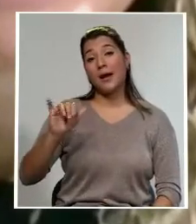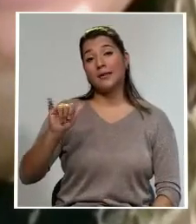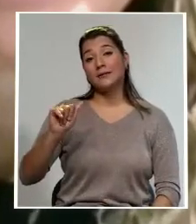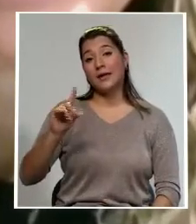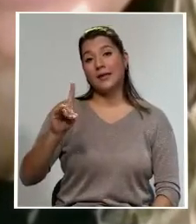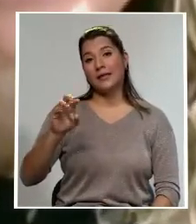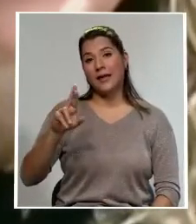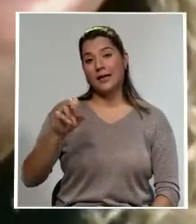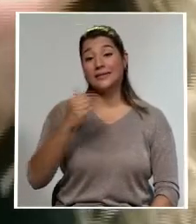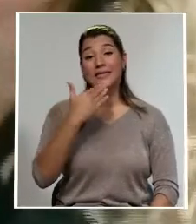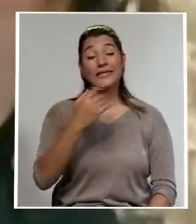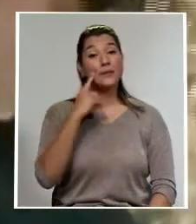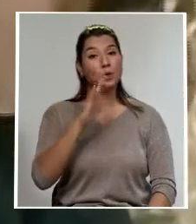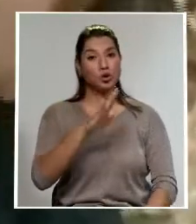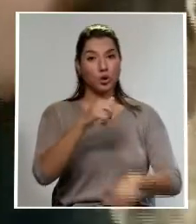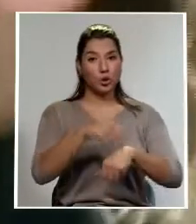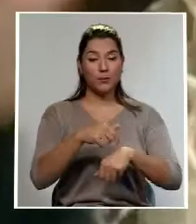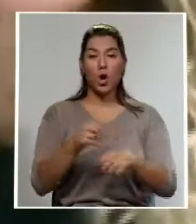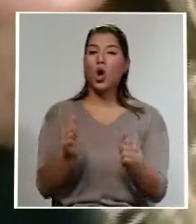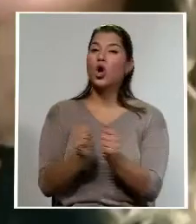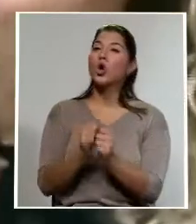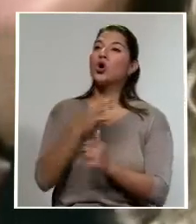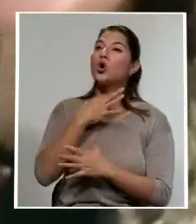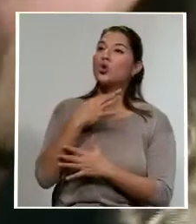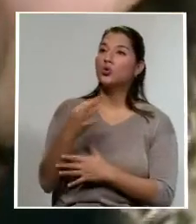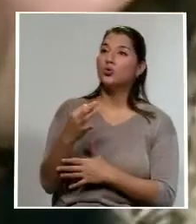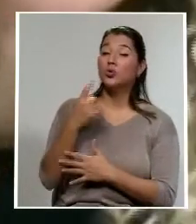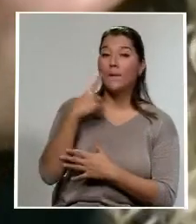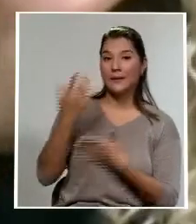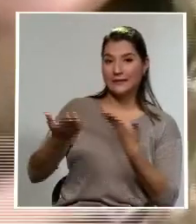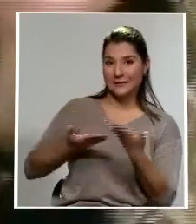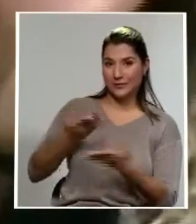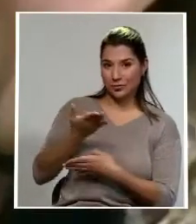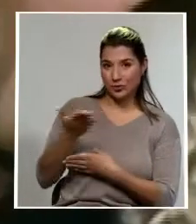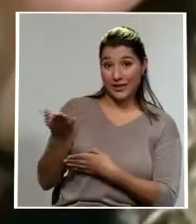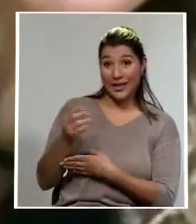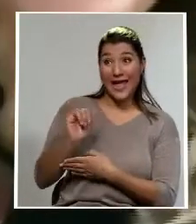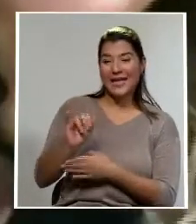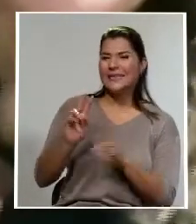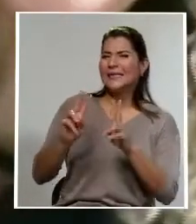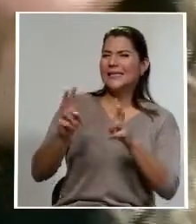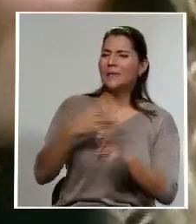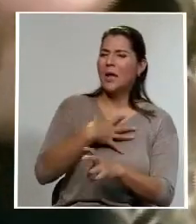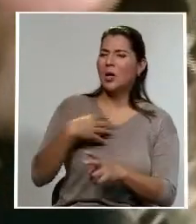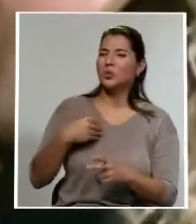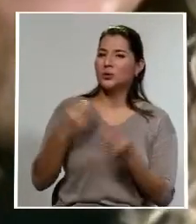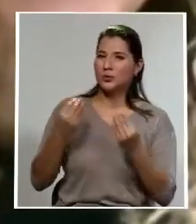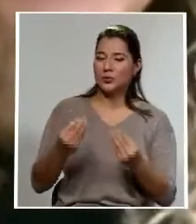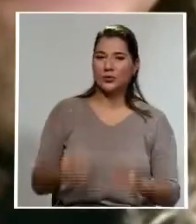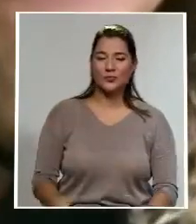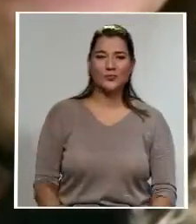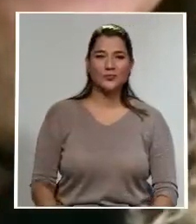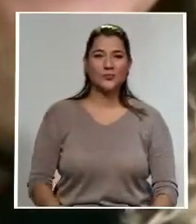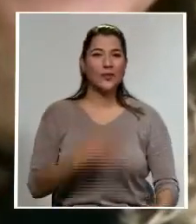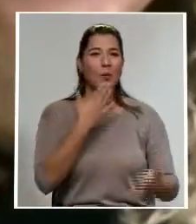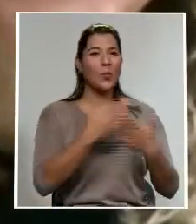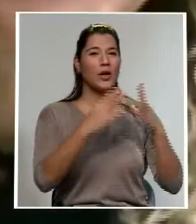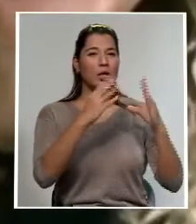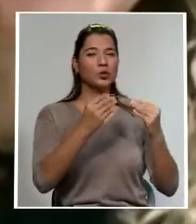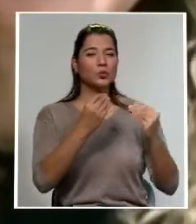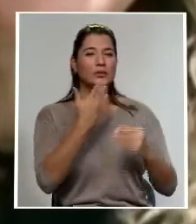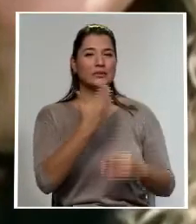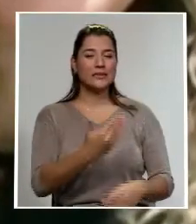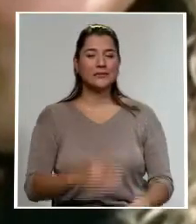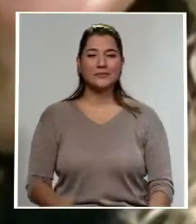por su tiempo. No, con mucho gusto y a la orden. Estos temas son apasionantes para mí. Así es. Buenas noches, muchas